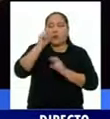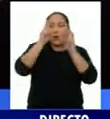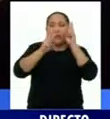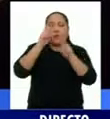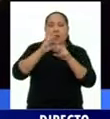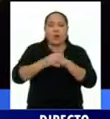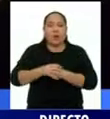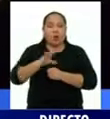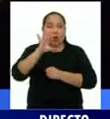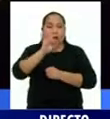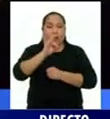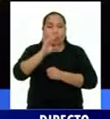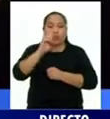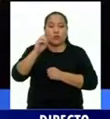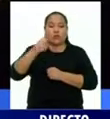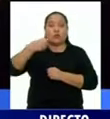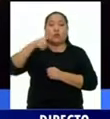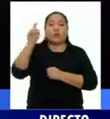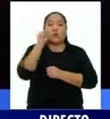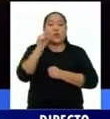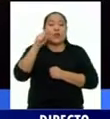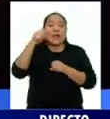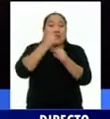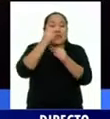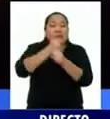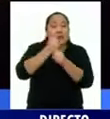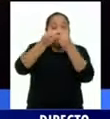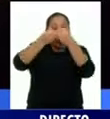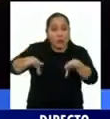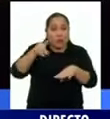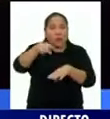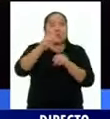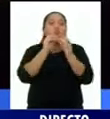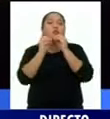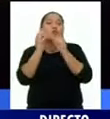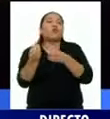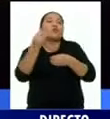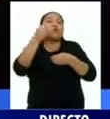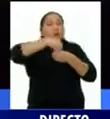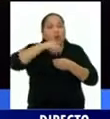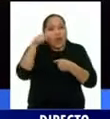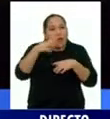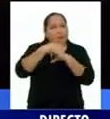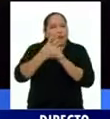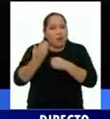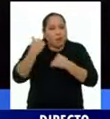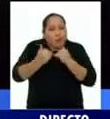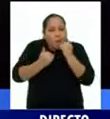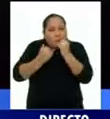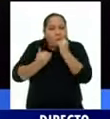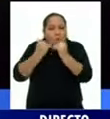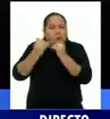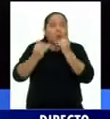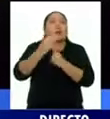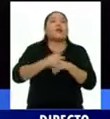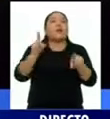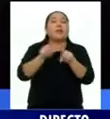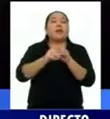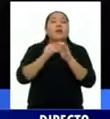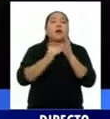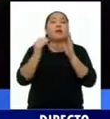para ayudar a que ese empleo que se perdió se recupere, y se recupere de manera gradual, en función además de un crecimiento del